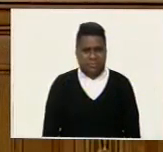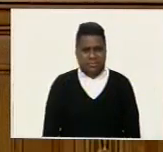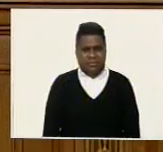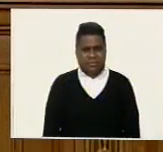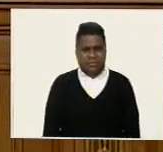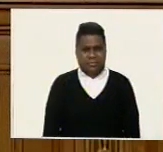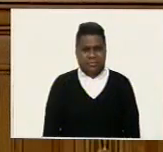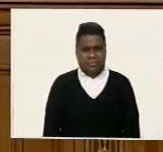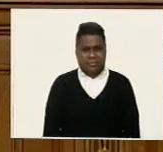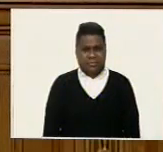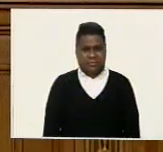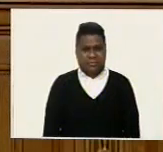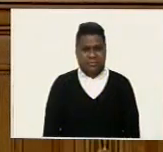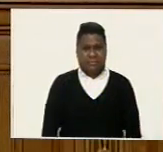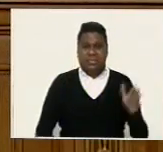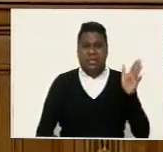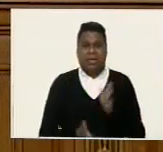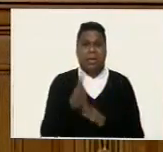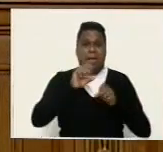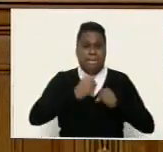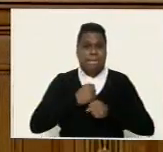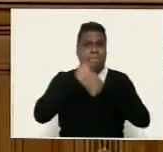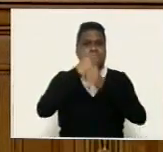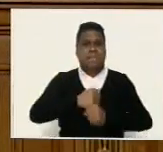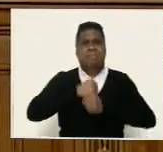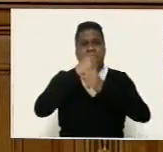se dirige al occidente, hace la campaña para occidente,